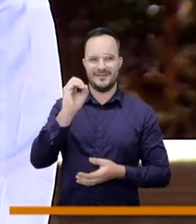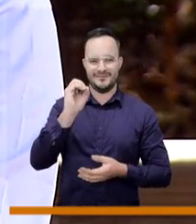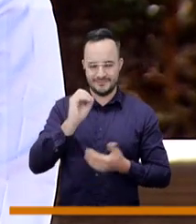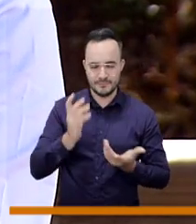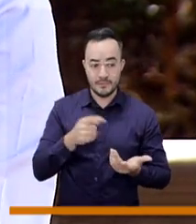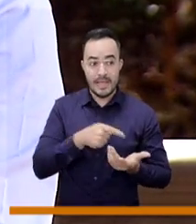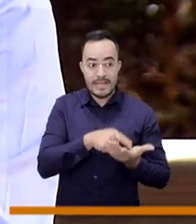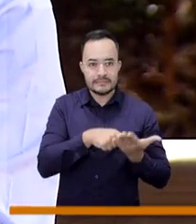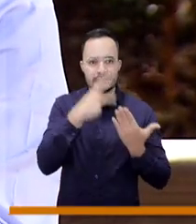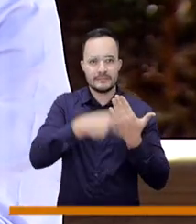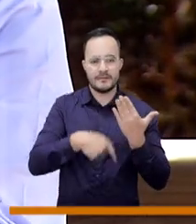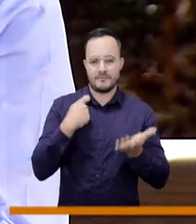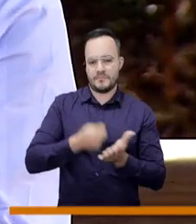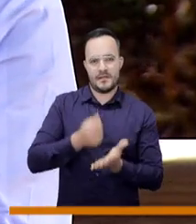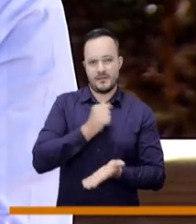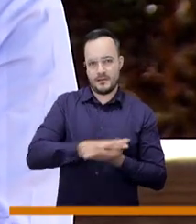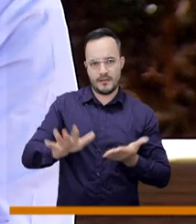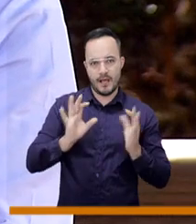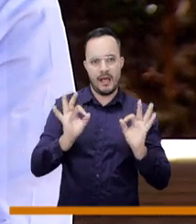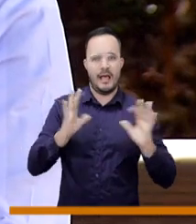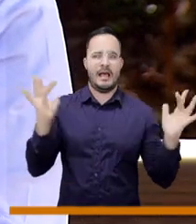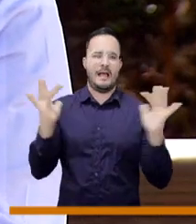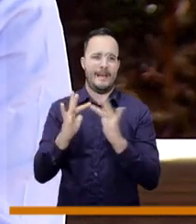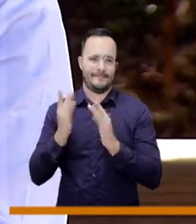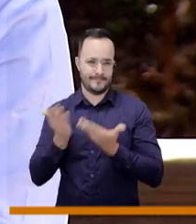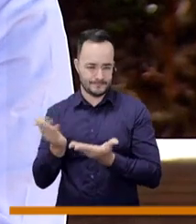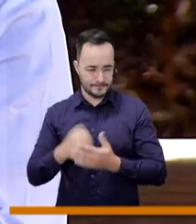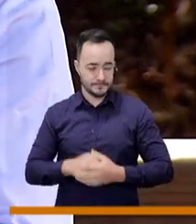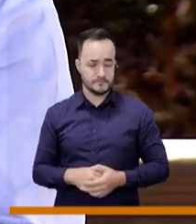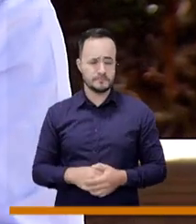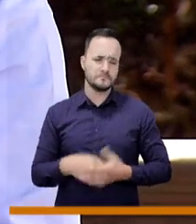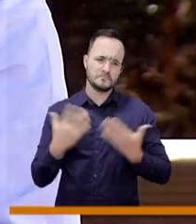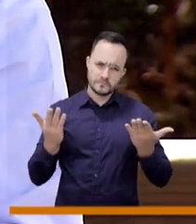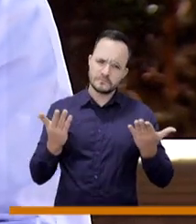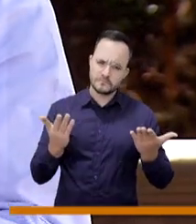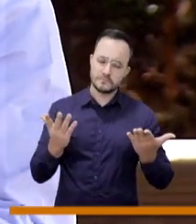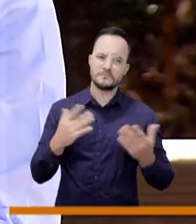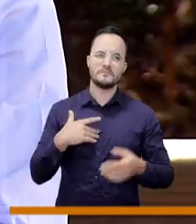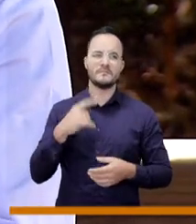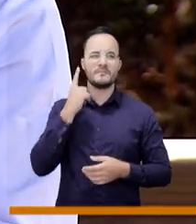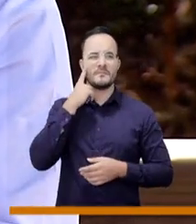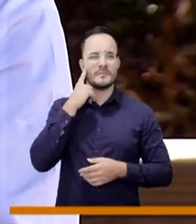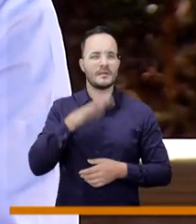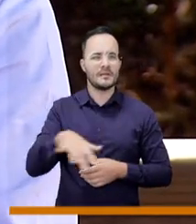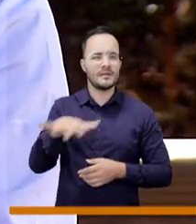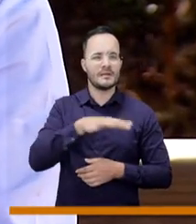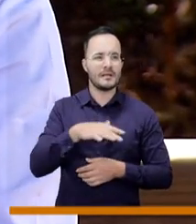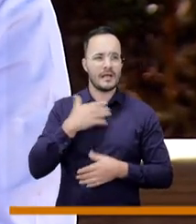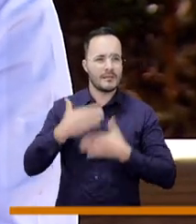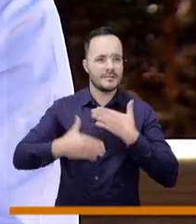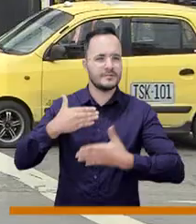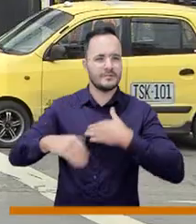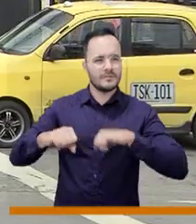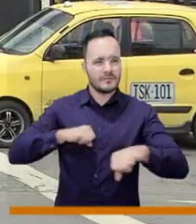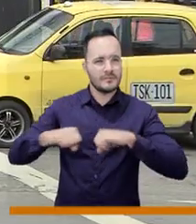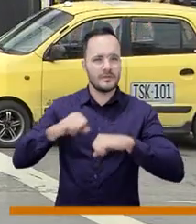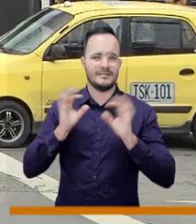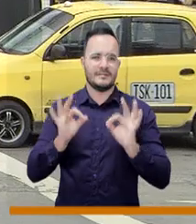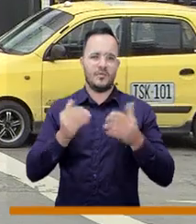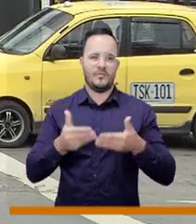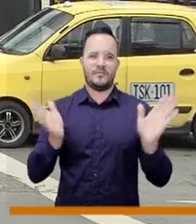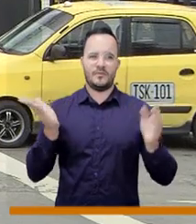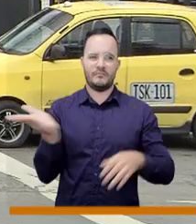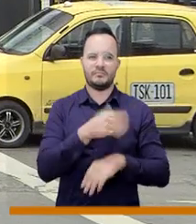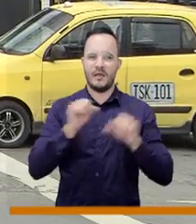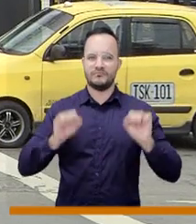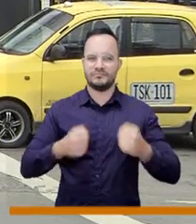Y que se requieran estos recursos, por supuesto, tenemos que darle todas las garantías y la ayuda a estas universidades